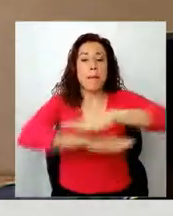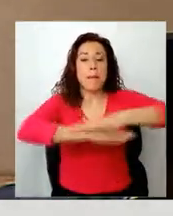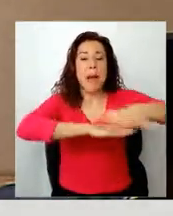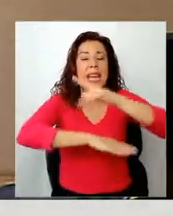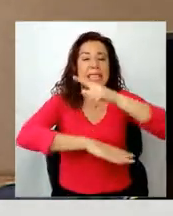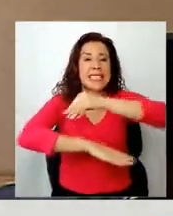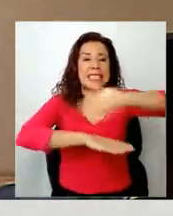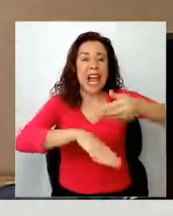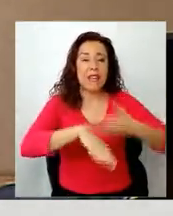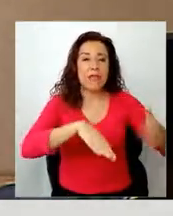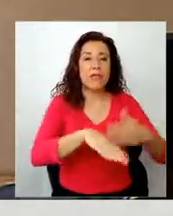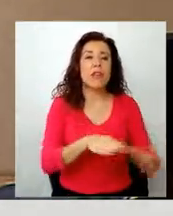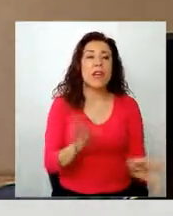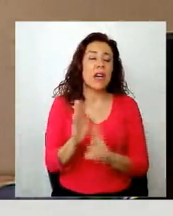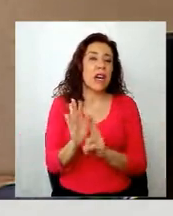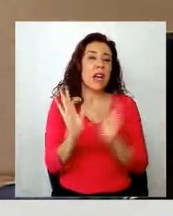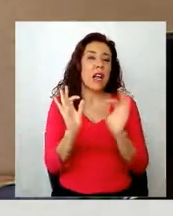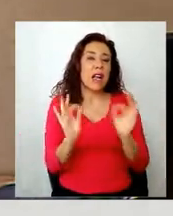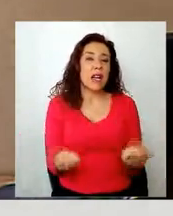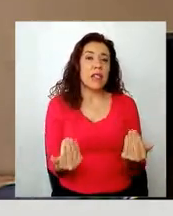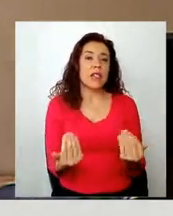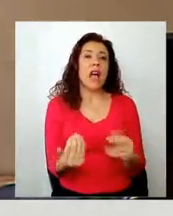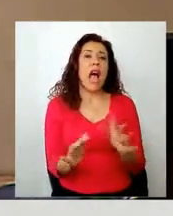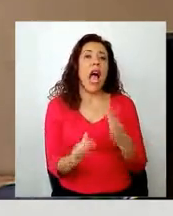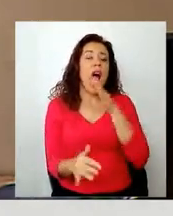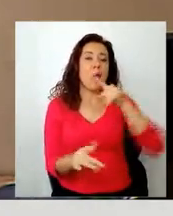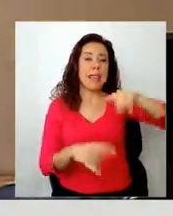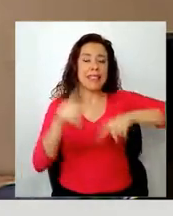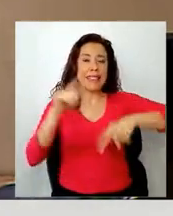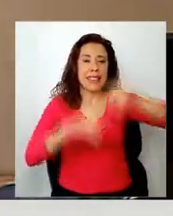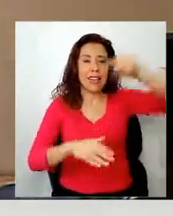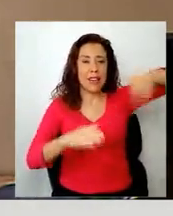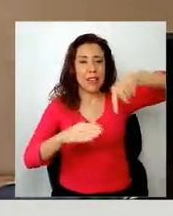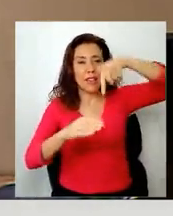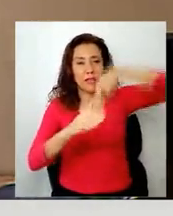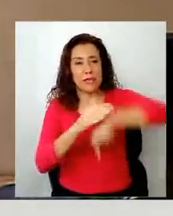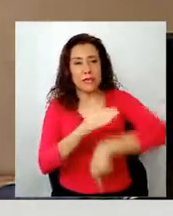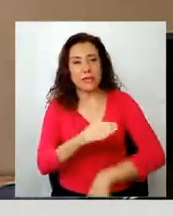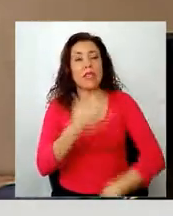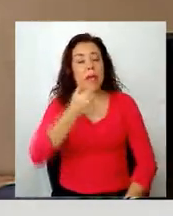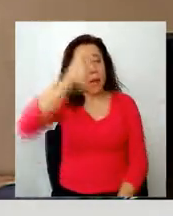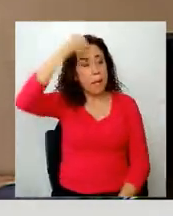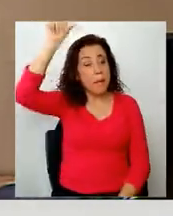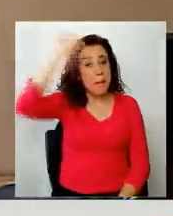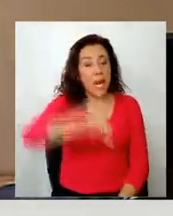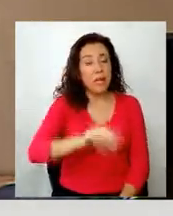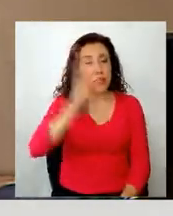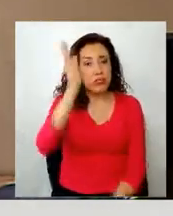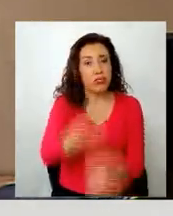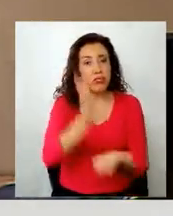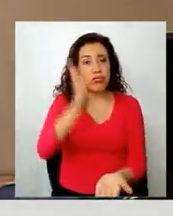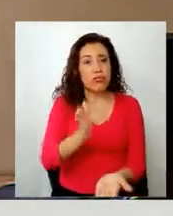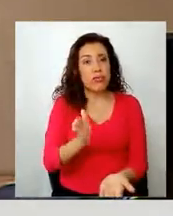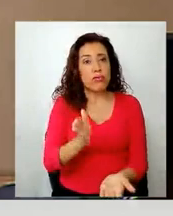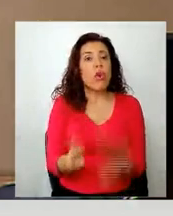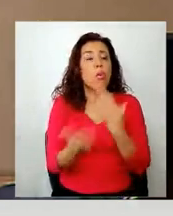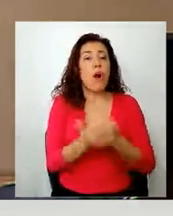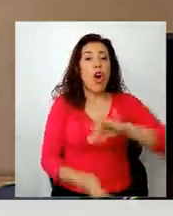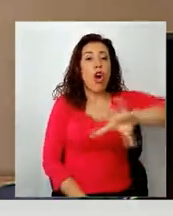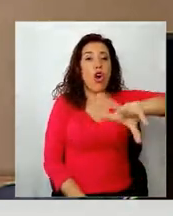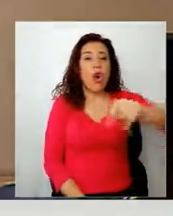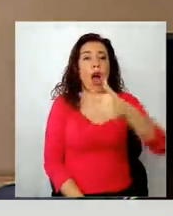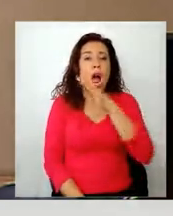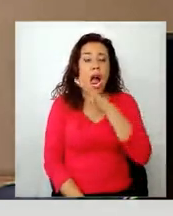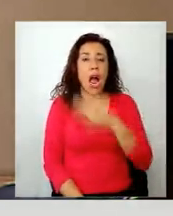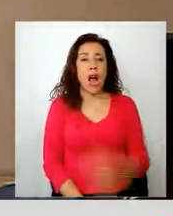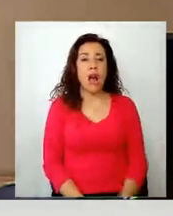como corresponde del tema de las aguas subterráneas con una penalización como corresponde respecto del tema del robo del agua con un cuidado